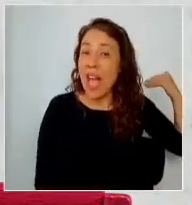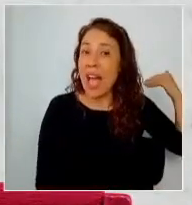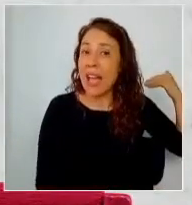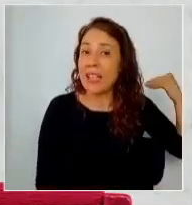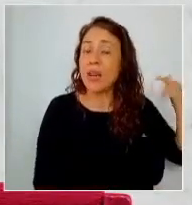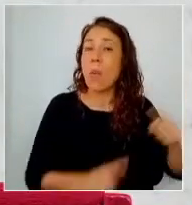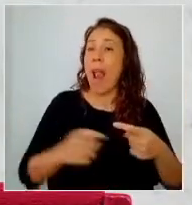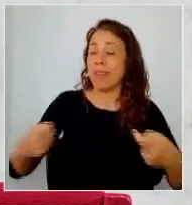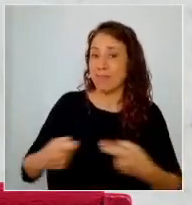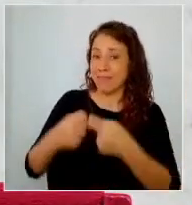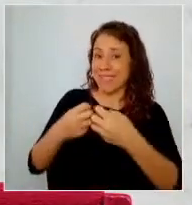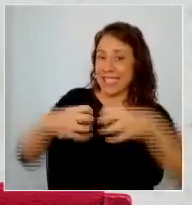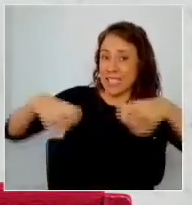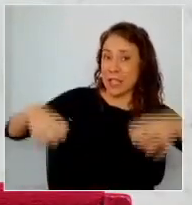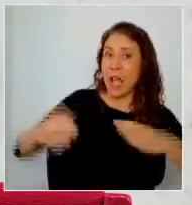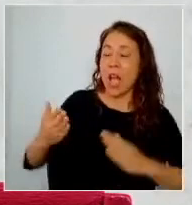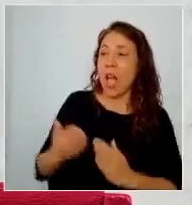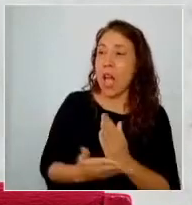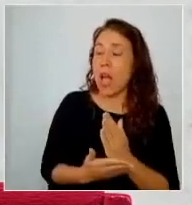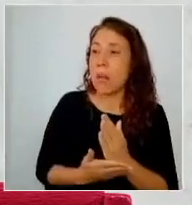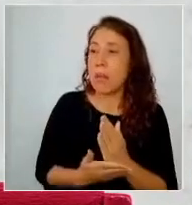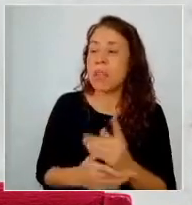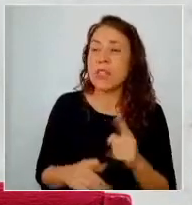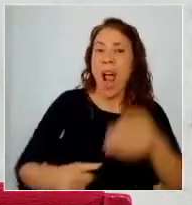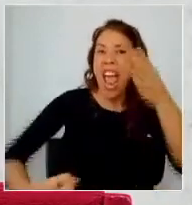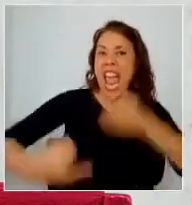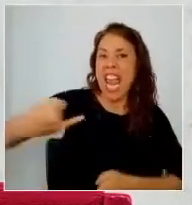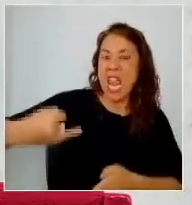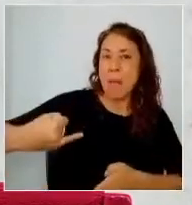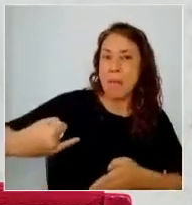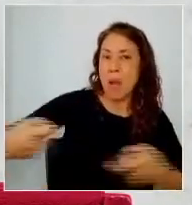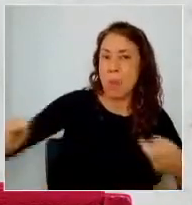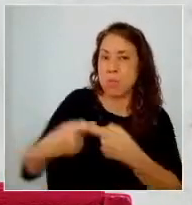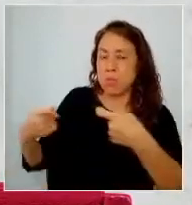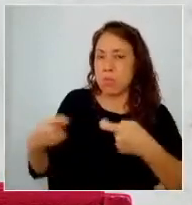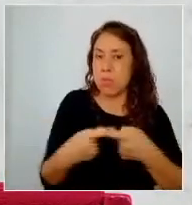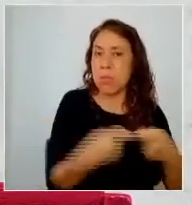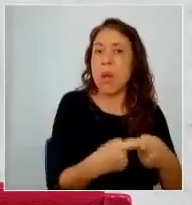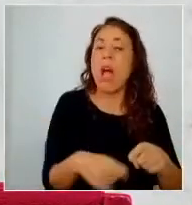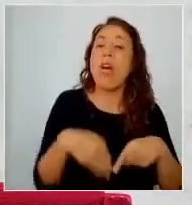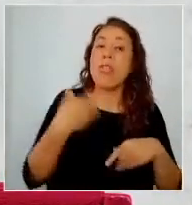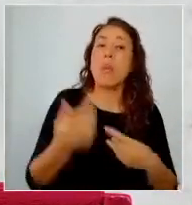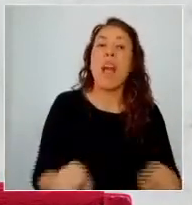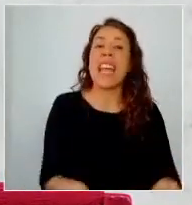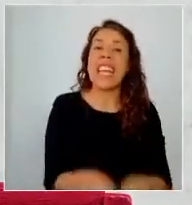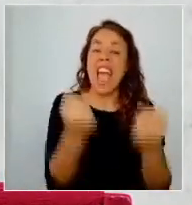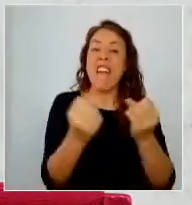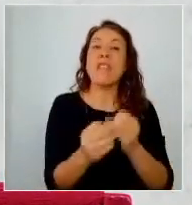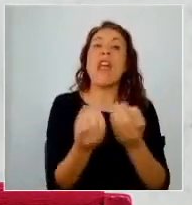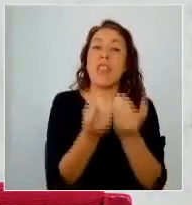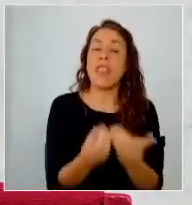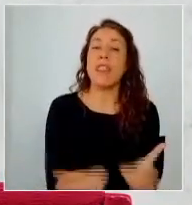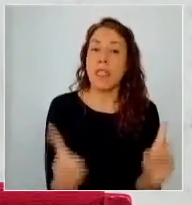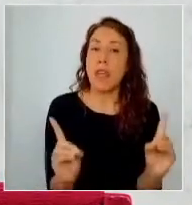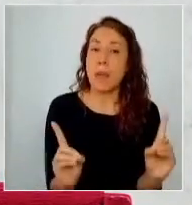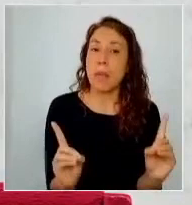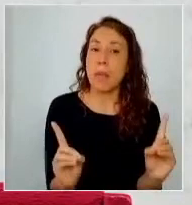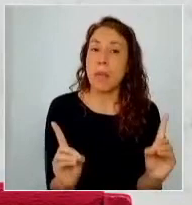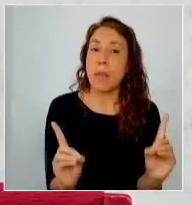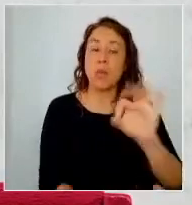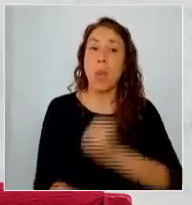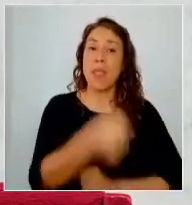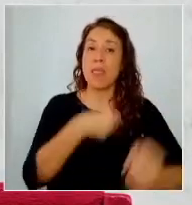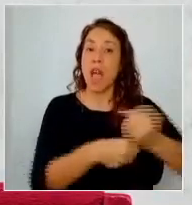comenzaron a darse como enemigos hasta llegar nuevamente al quiebre de la Democracia hace 50 años atrás